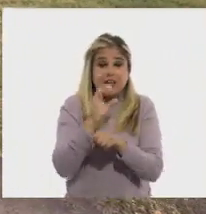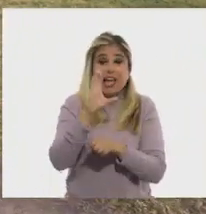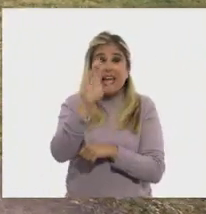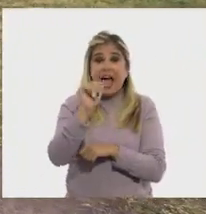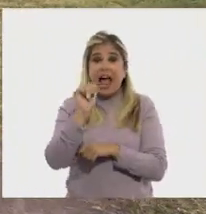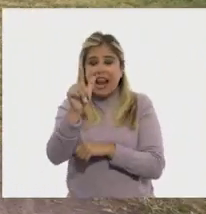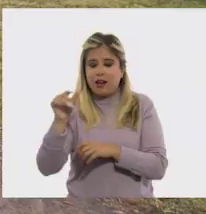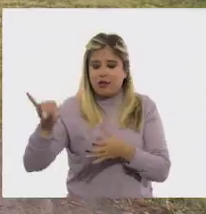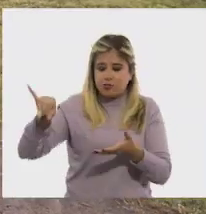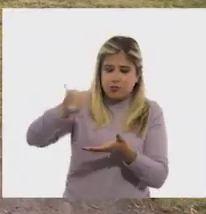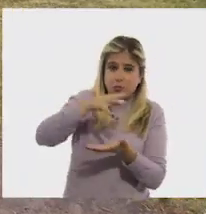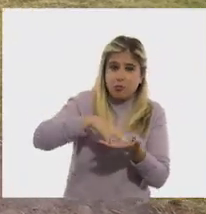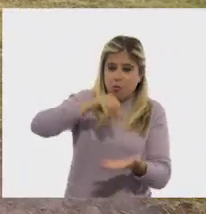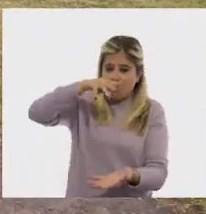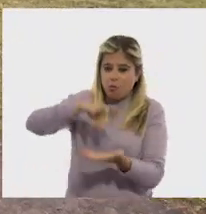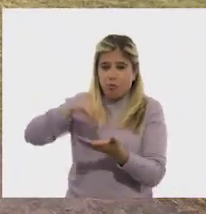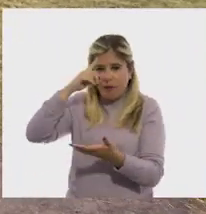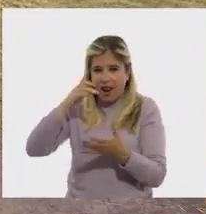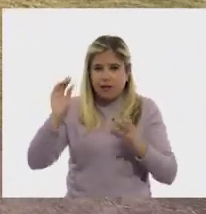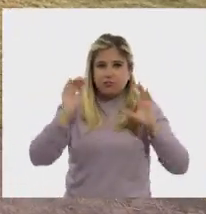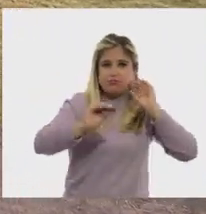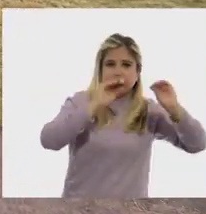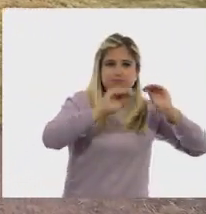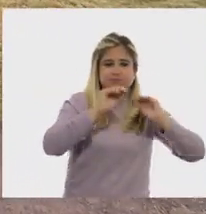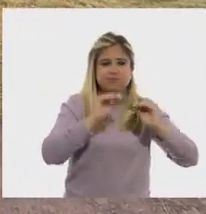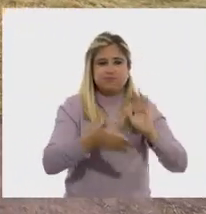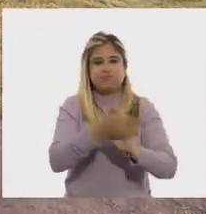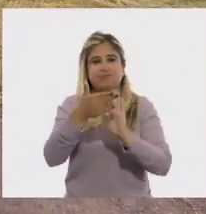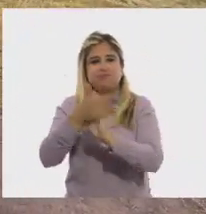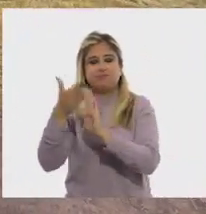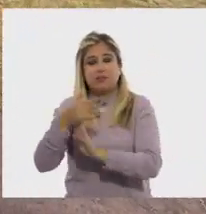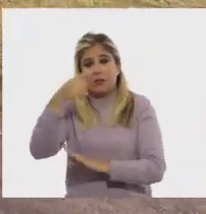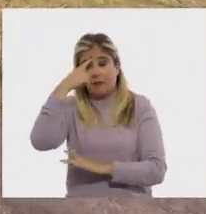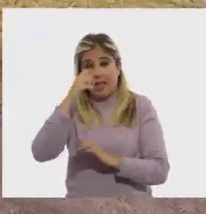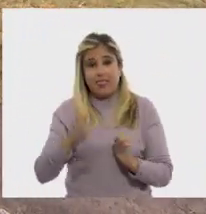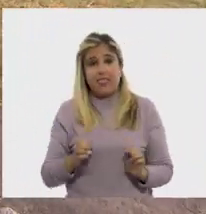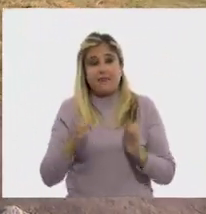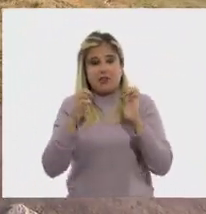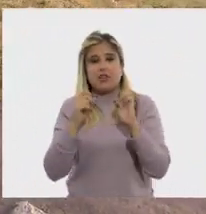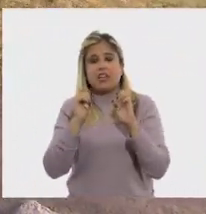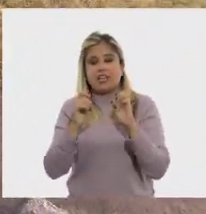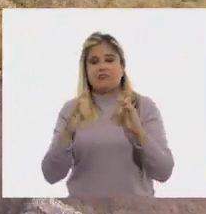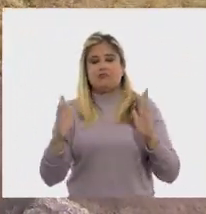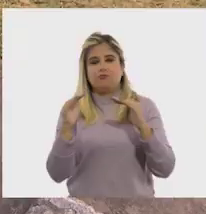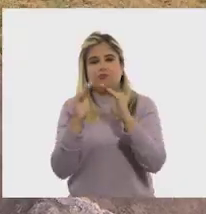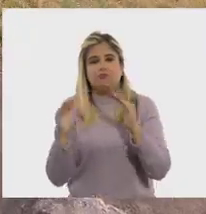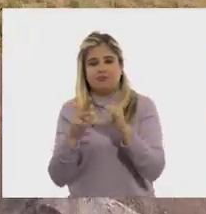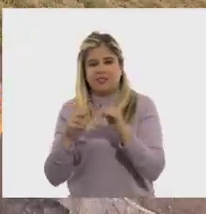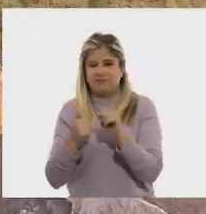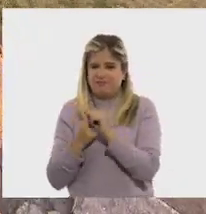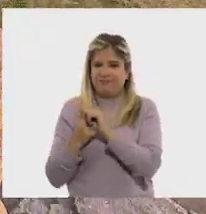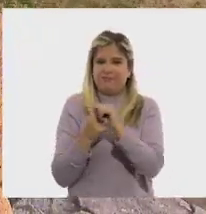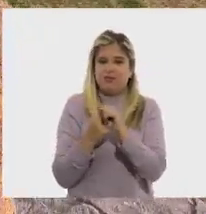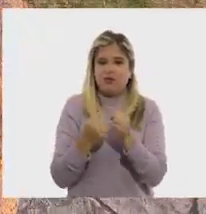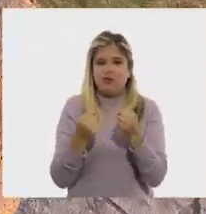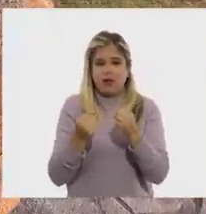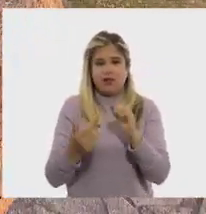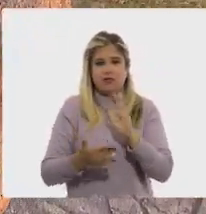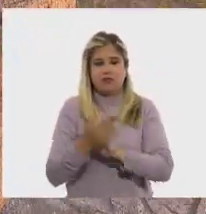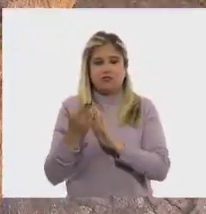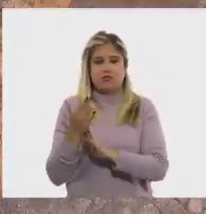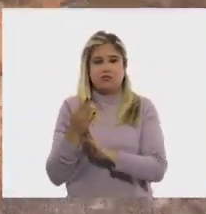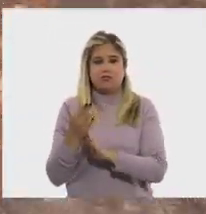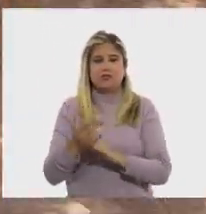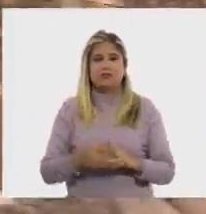que producían al momento de quemar conchas y caracoles, para que sus edificios brillaran a lo lejos como si estuvieran construidos de